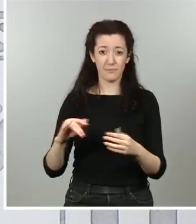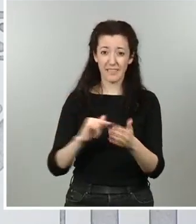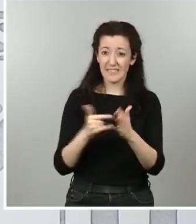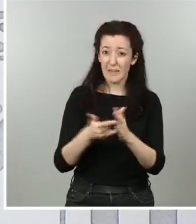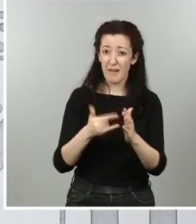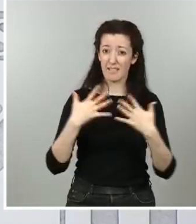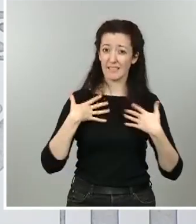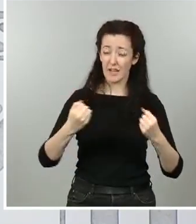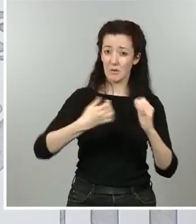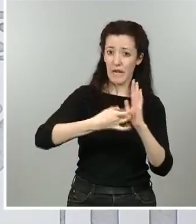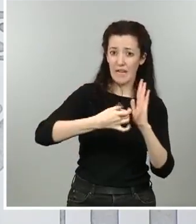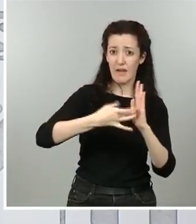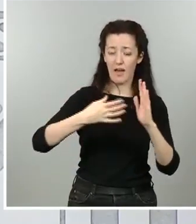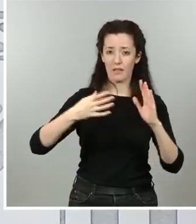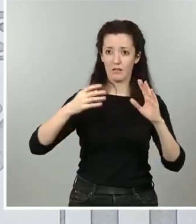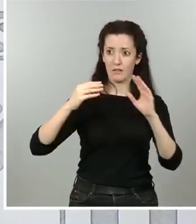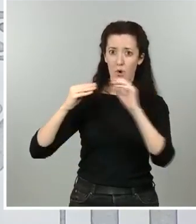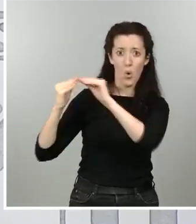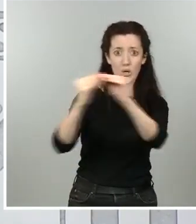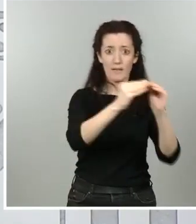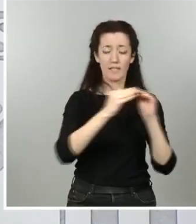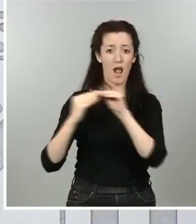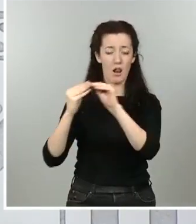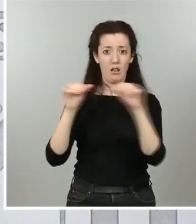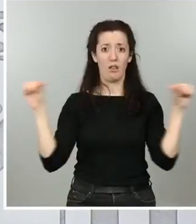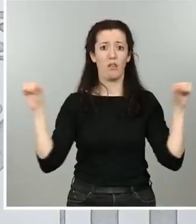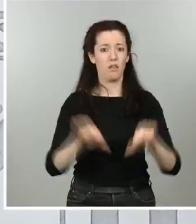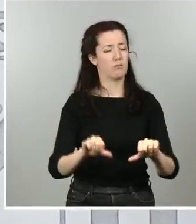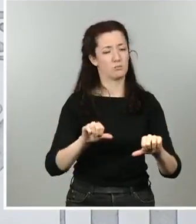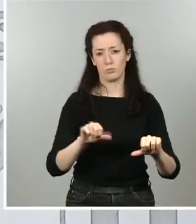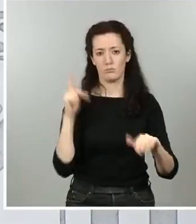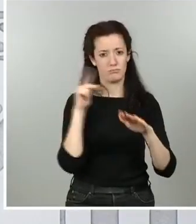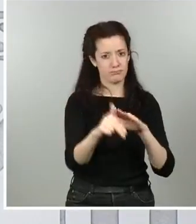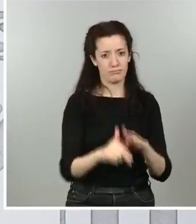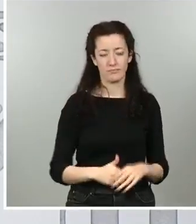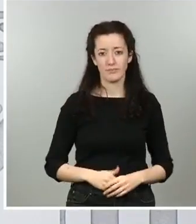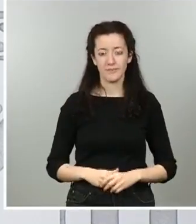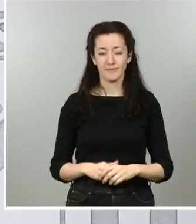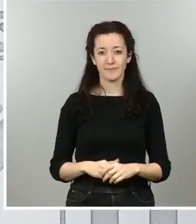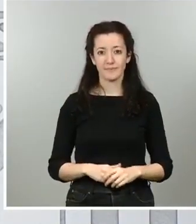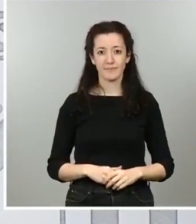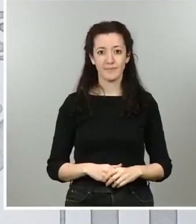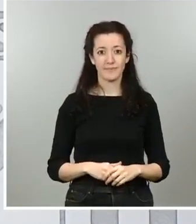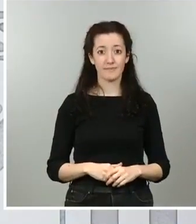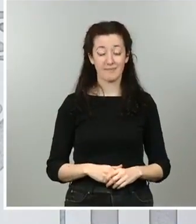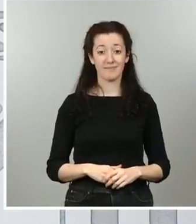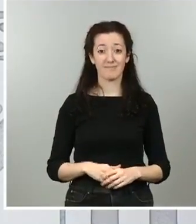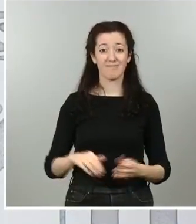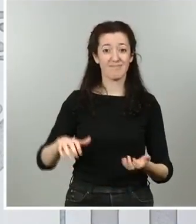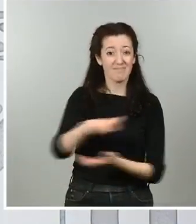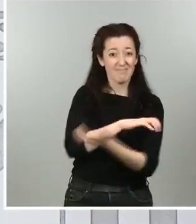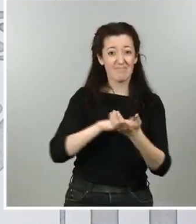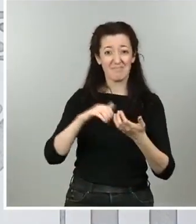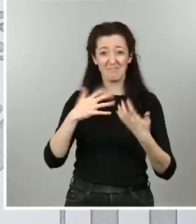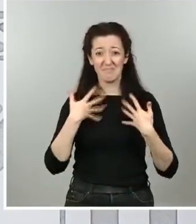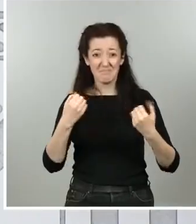un sistema que tanto nos ha costado levantar, se pueda poner en riesgo. Porque si algo nos ha enseñado esta crisis es que justamente el